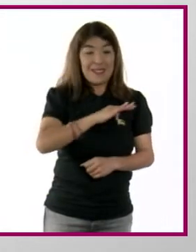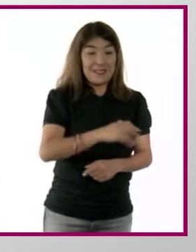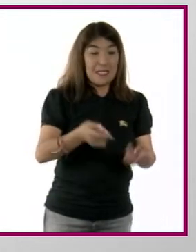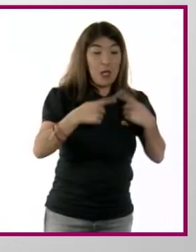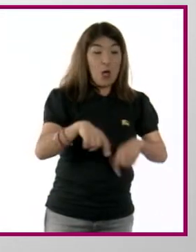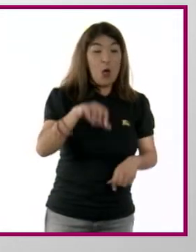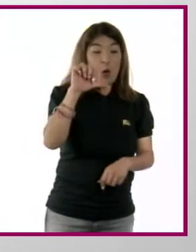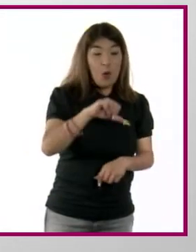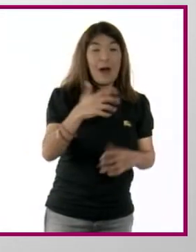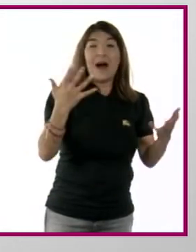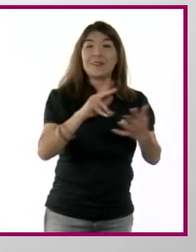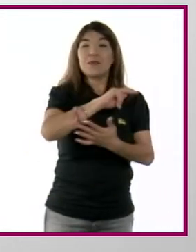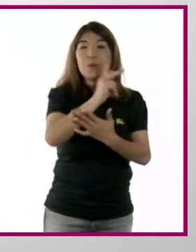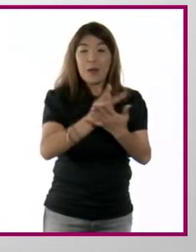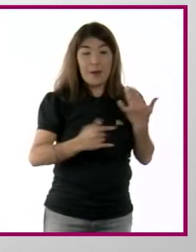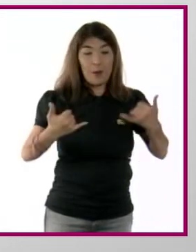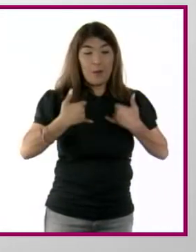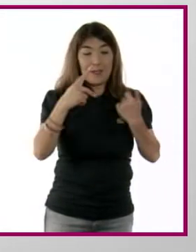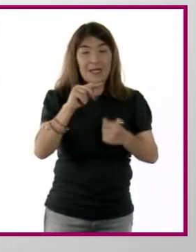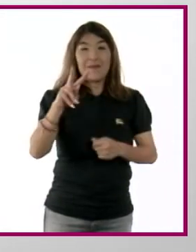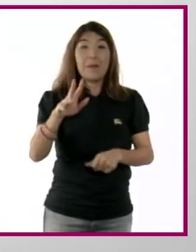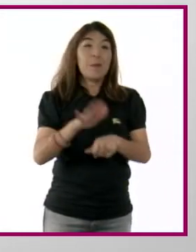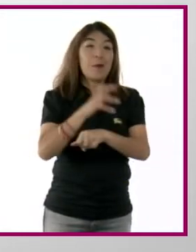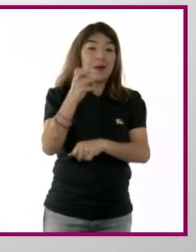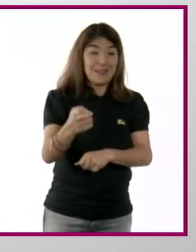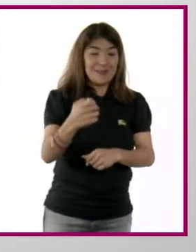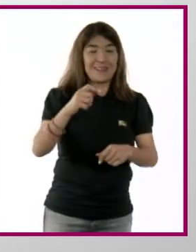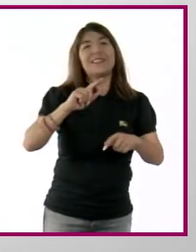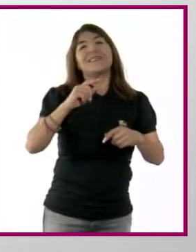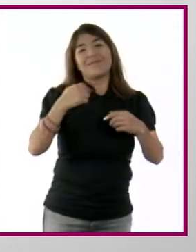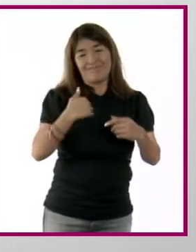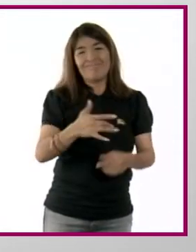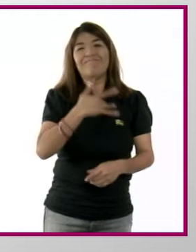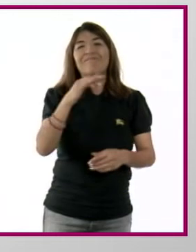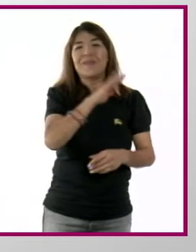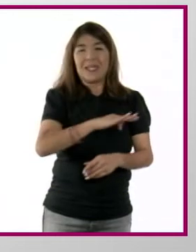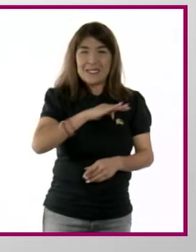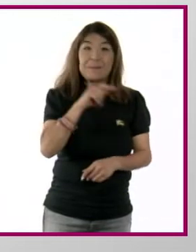programa de jóvenes en TV y por lo tanto estoy feliz, lo cual también es cierto.